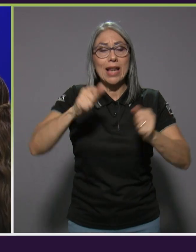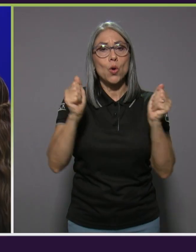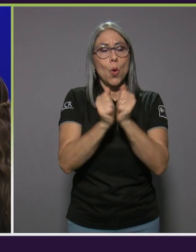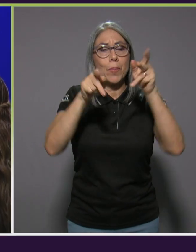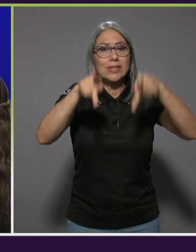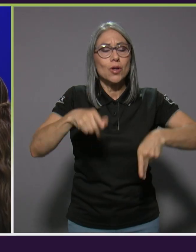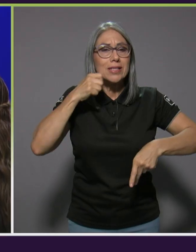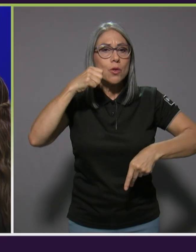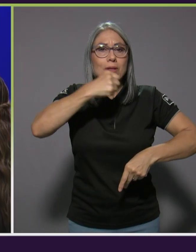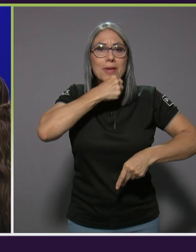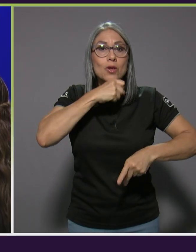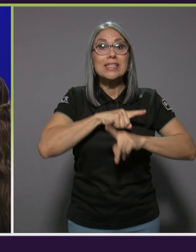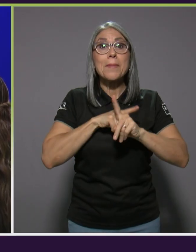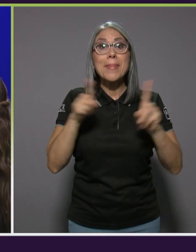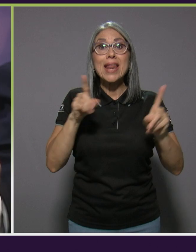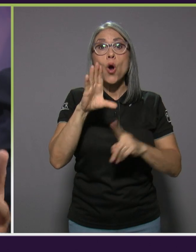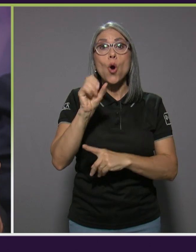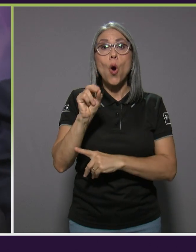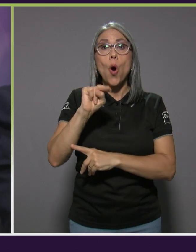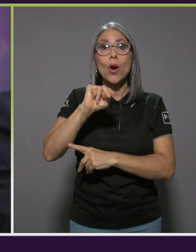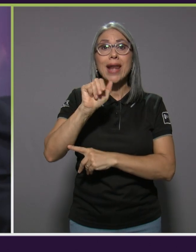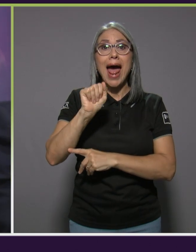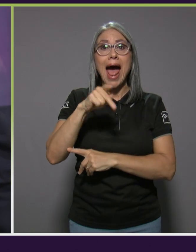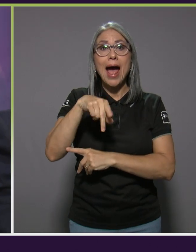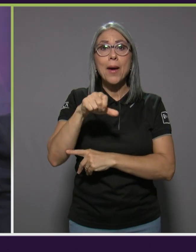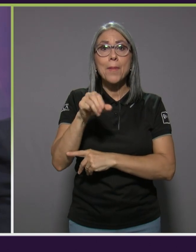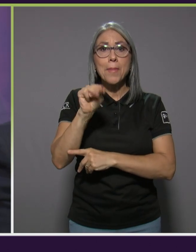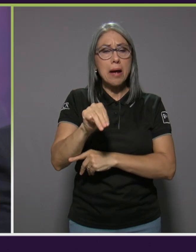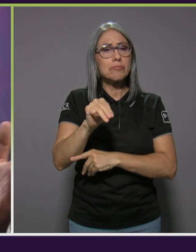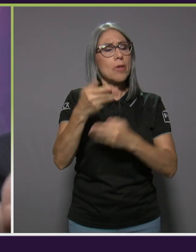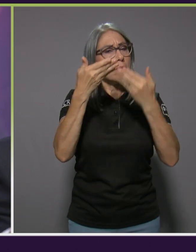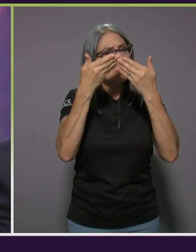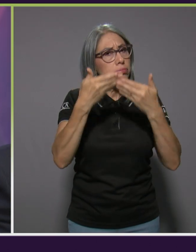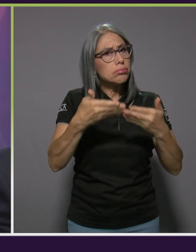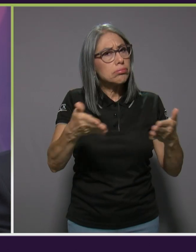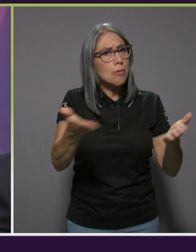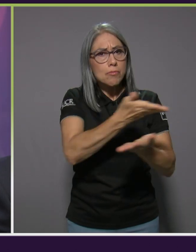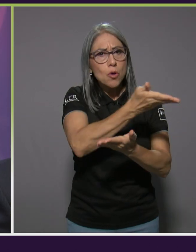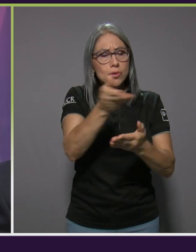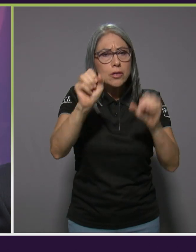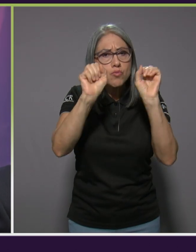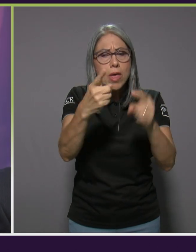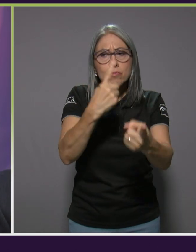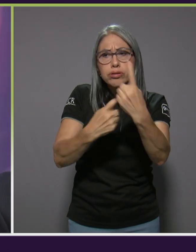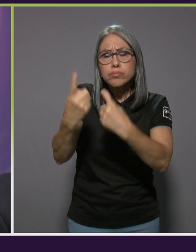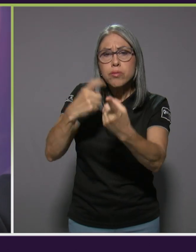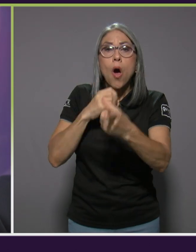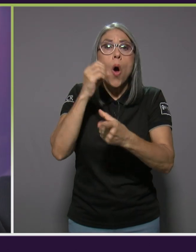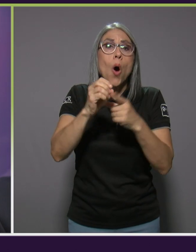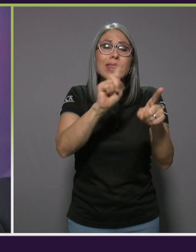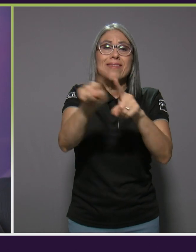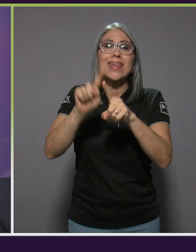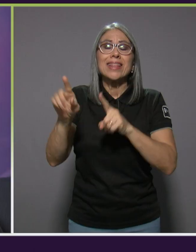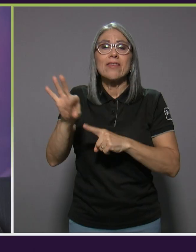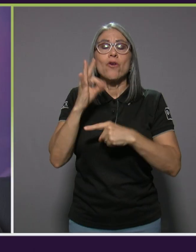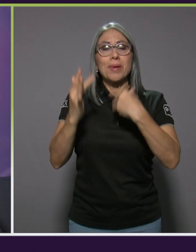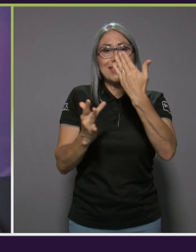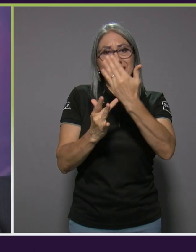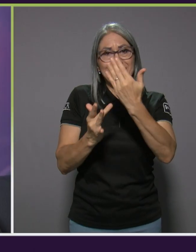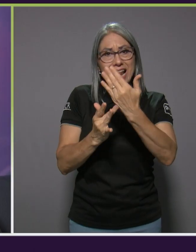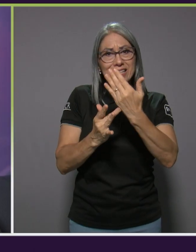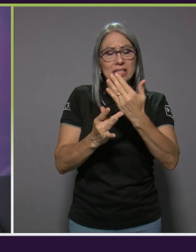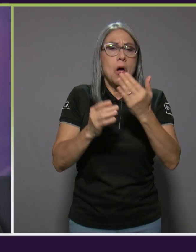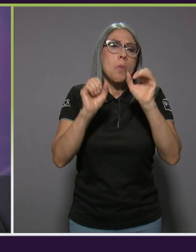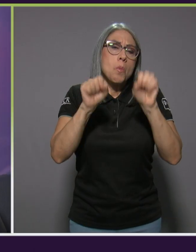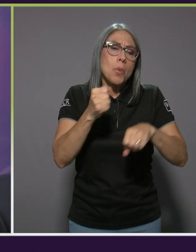las puertas del CONAPAM están para recibir todas estas consultas o los medios digitales que tenemos en nuestras plataformas, llámese